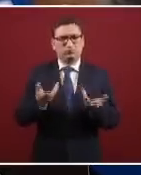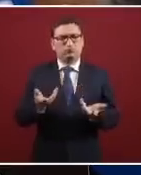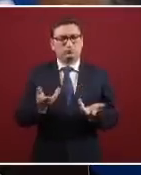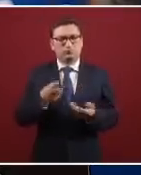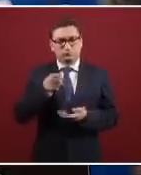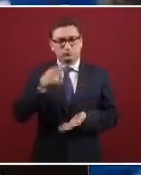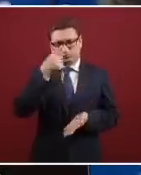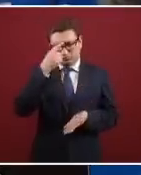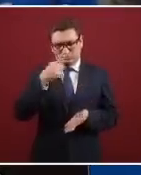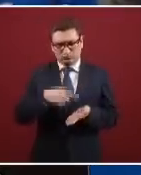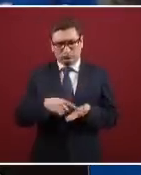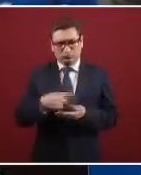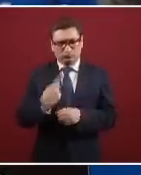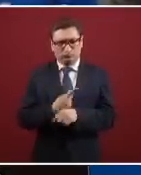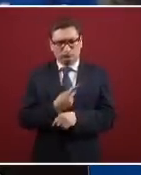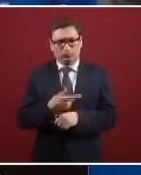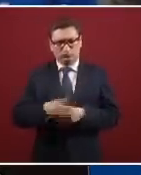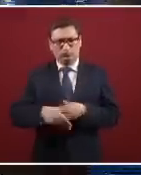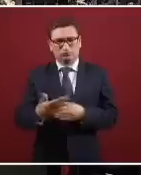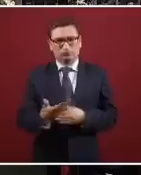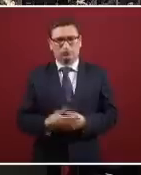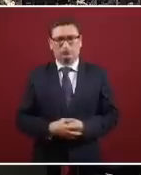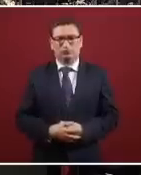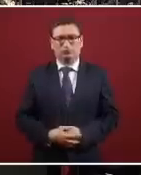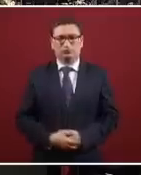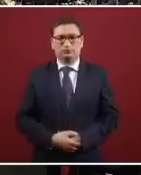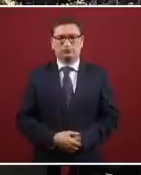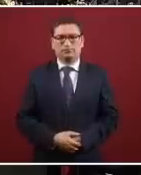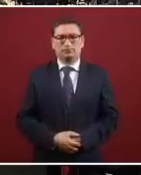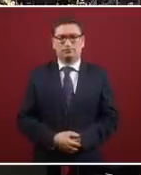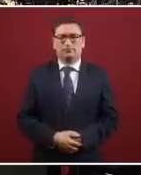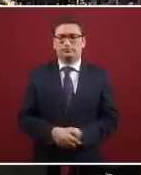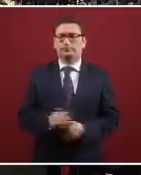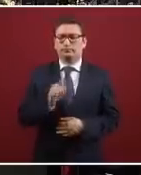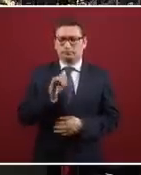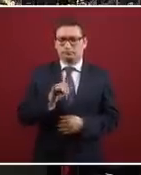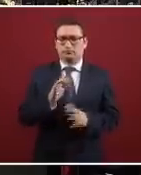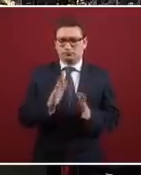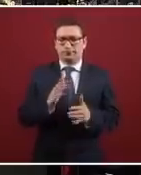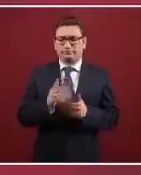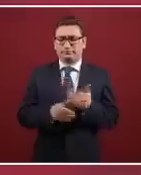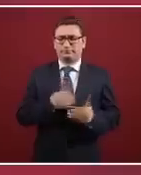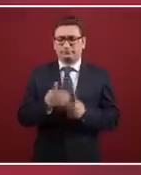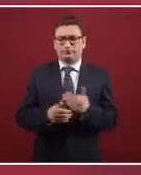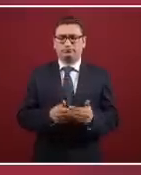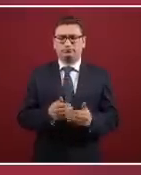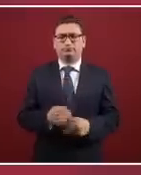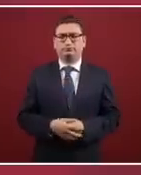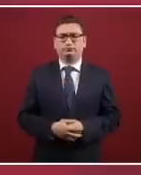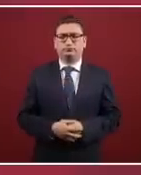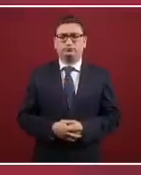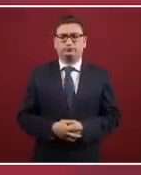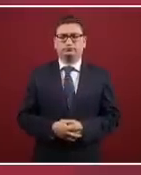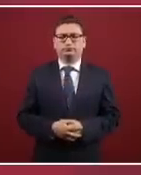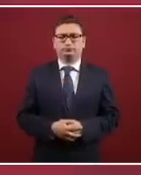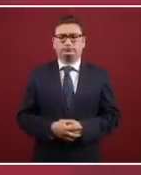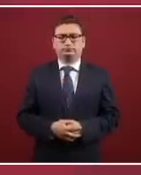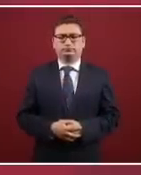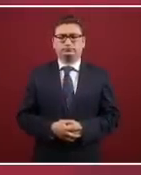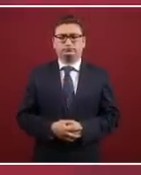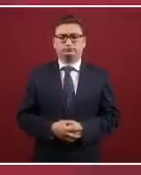¿Cree usted que puede pasar algo? Sí, ya está pasando. Bueno, el hecho